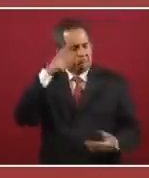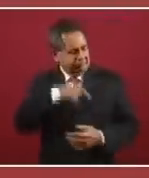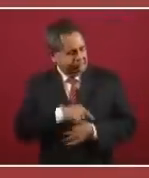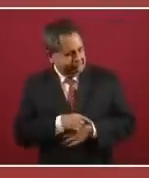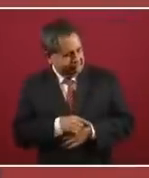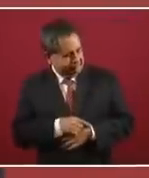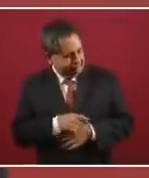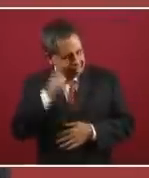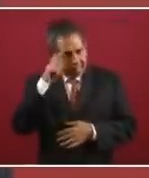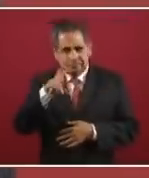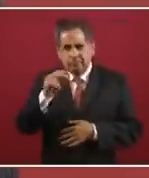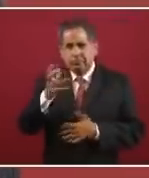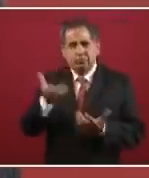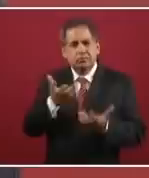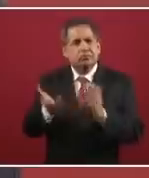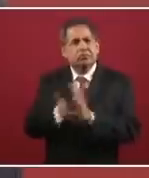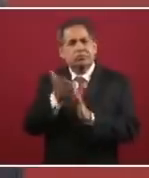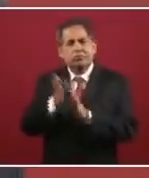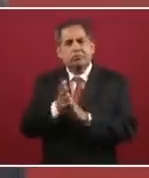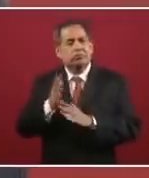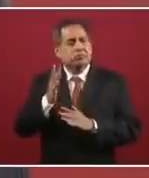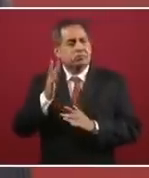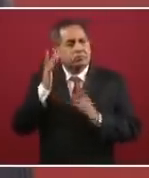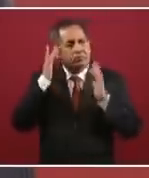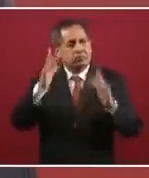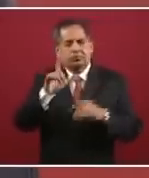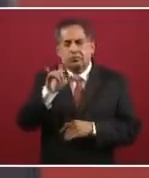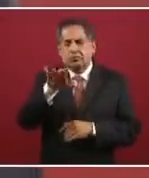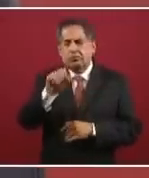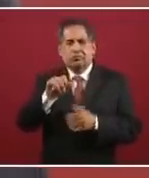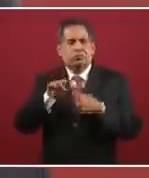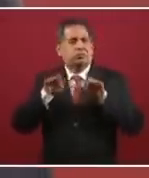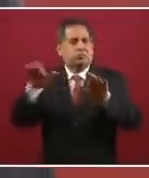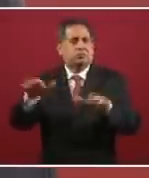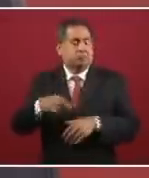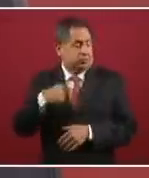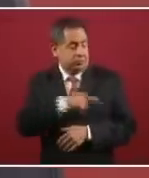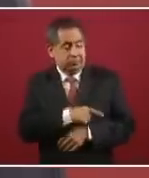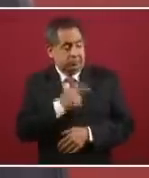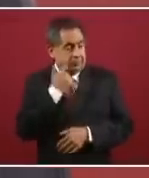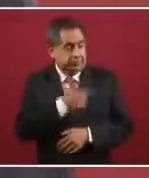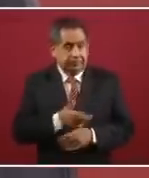para que no construyamos el aeropuerto en Santa Lucía.